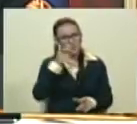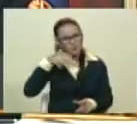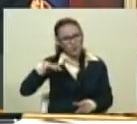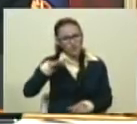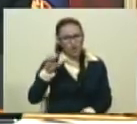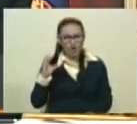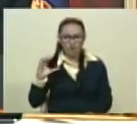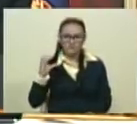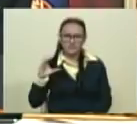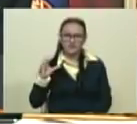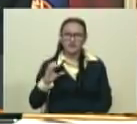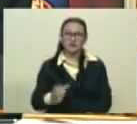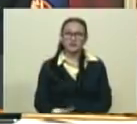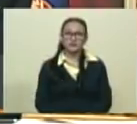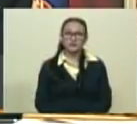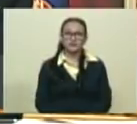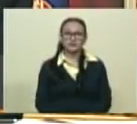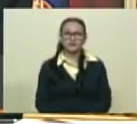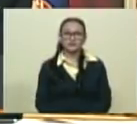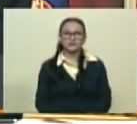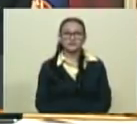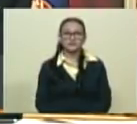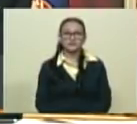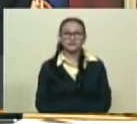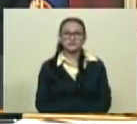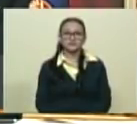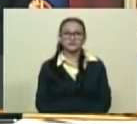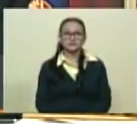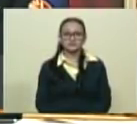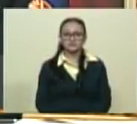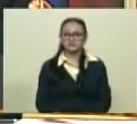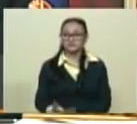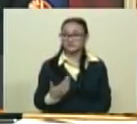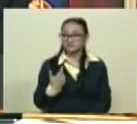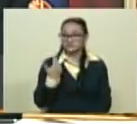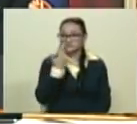colombiano, ¿verdad? Tiene una obsesión fatal conmigo.